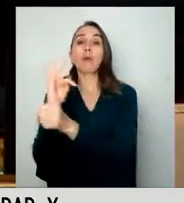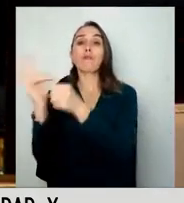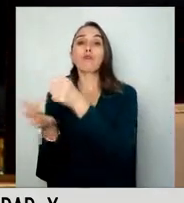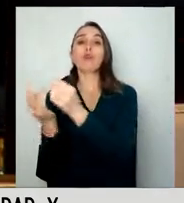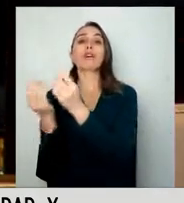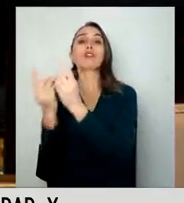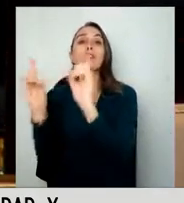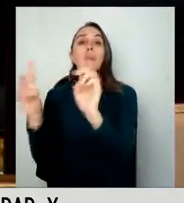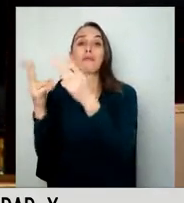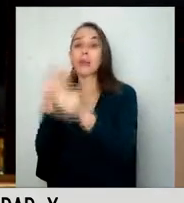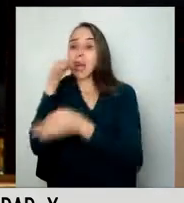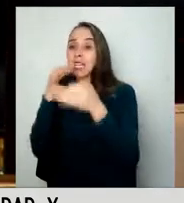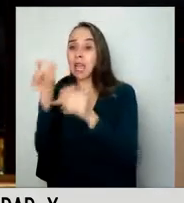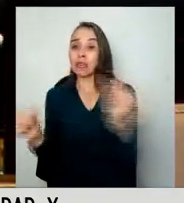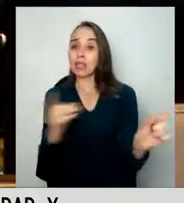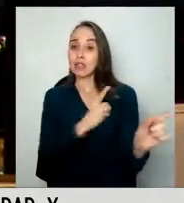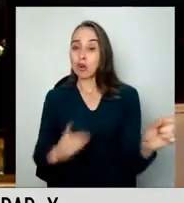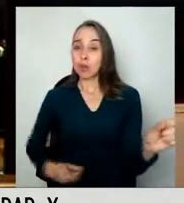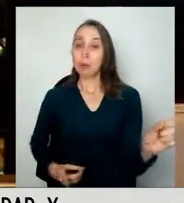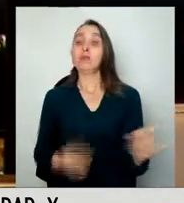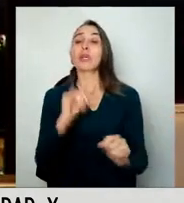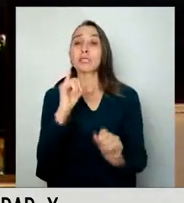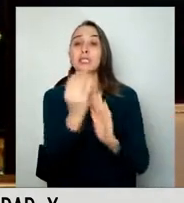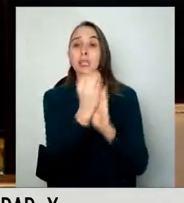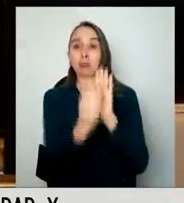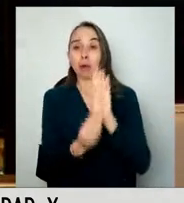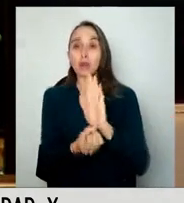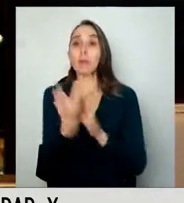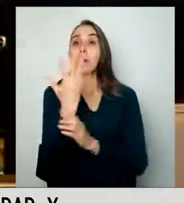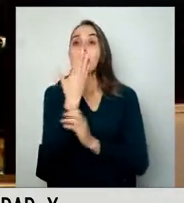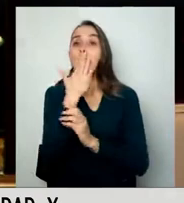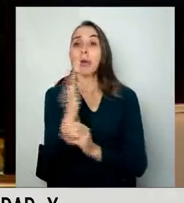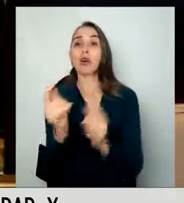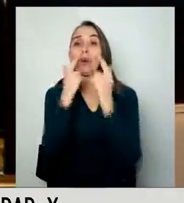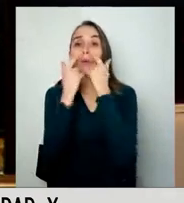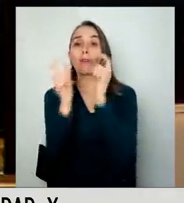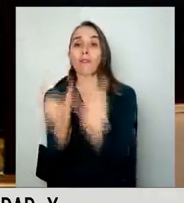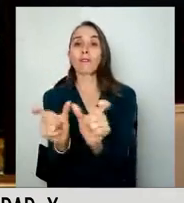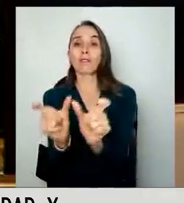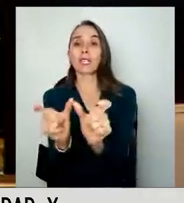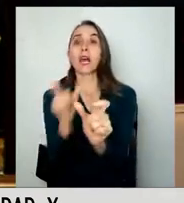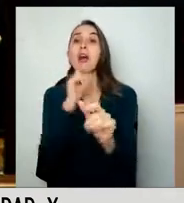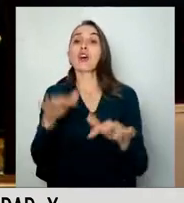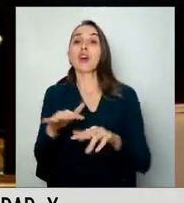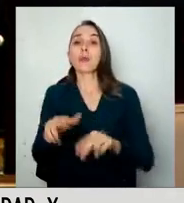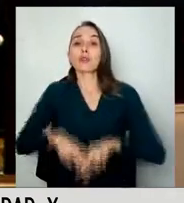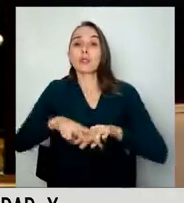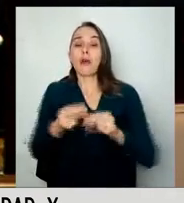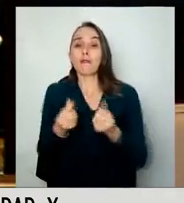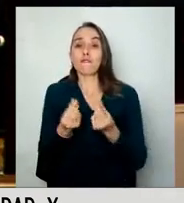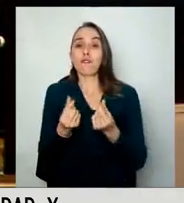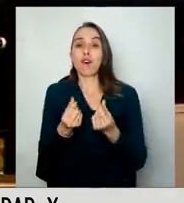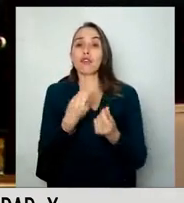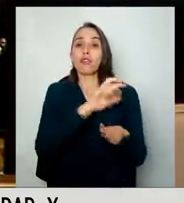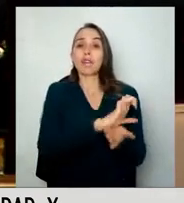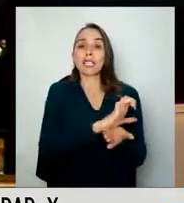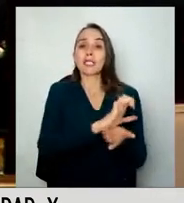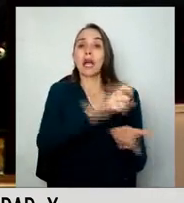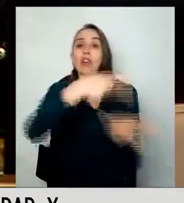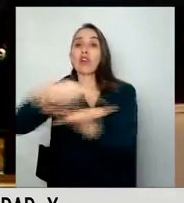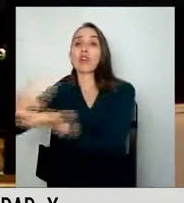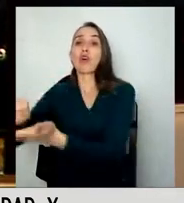sí moderniza Y sí mejora la fiscalización del uso de los recursos de las compras públicas razón por la cual